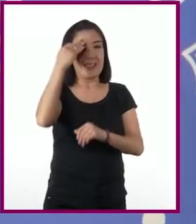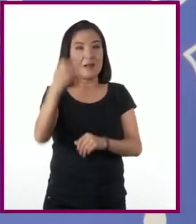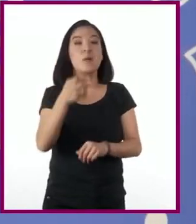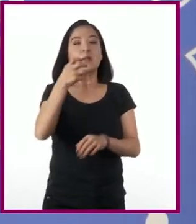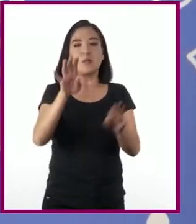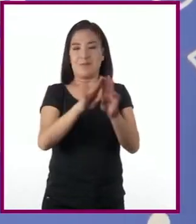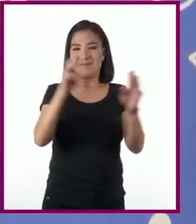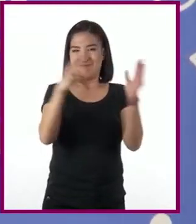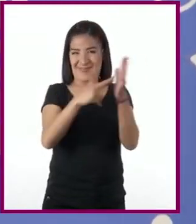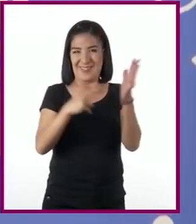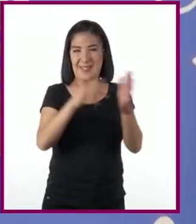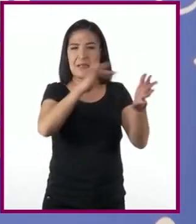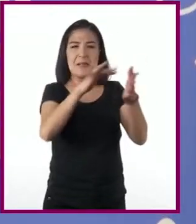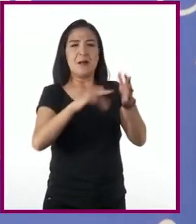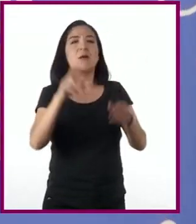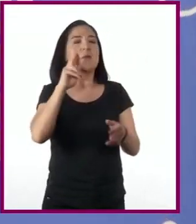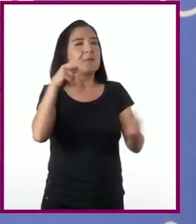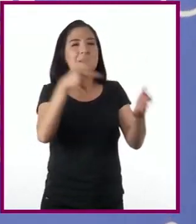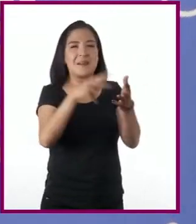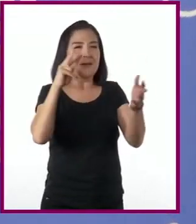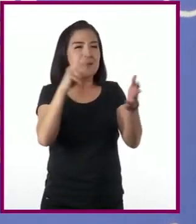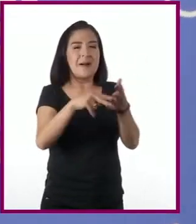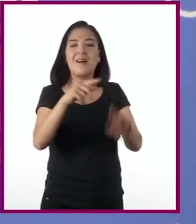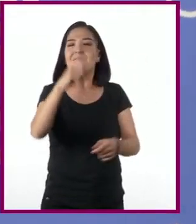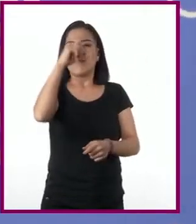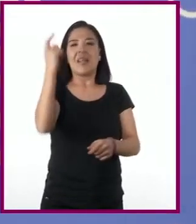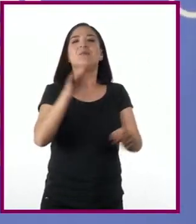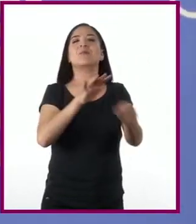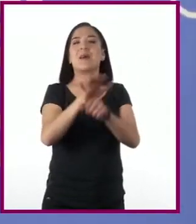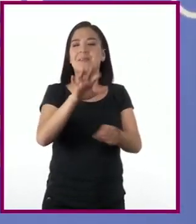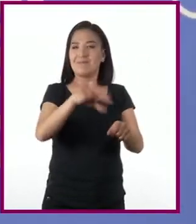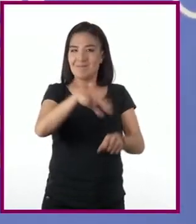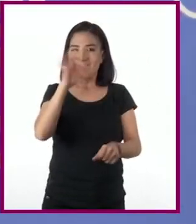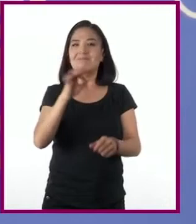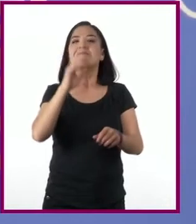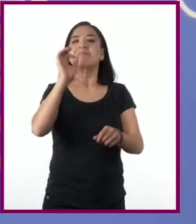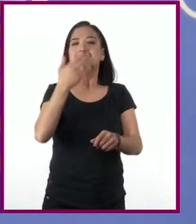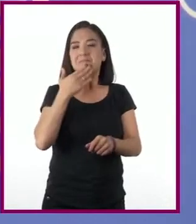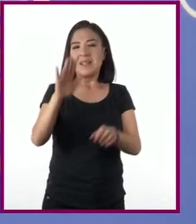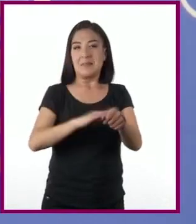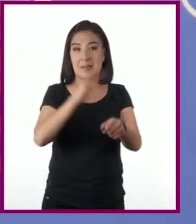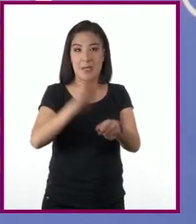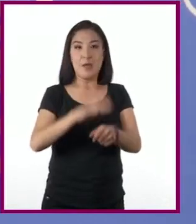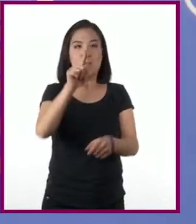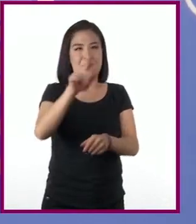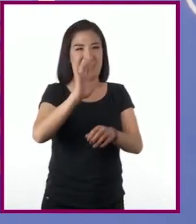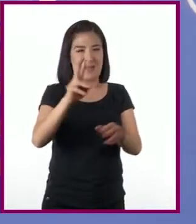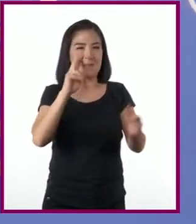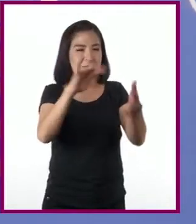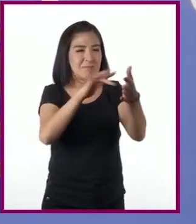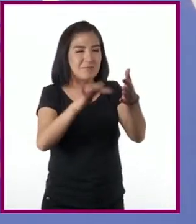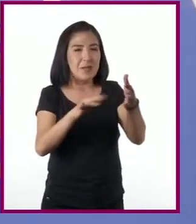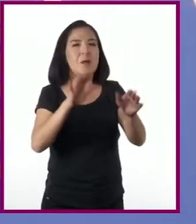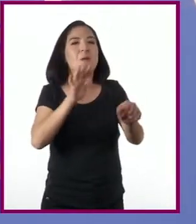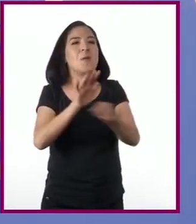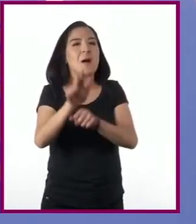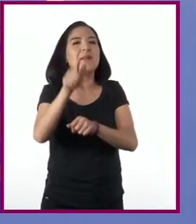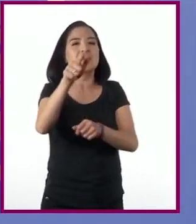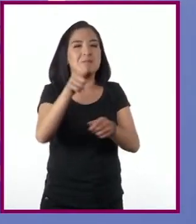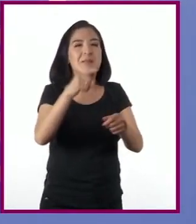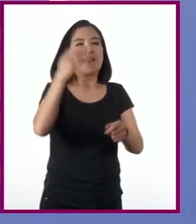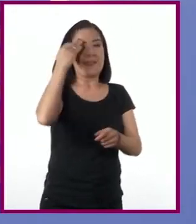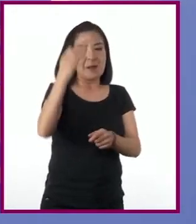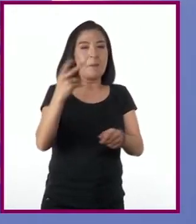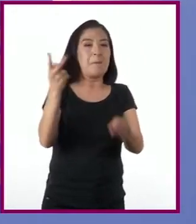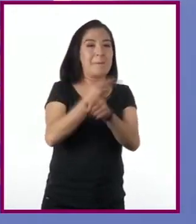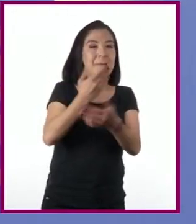leen la regla, automáticamente elegirán el correcto, porque si ya hicieron el ejercicio mental de probar varios tiempos en